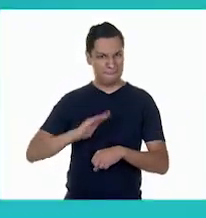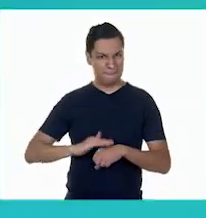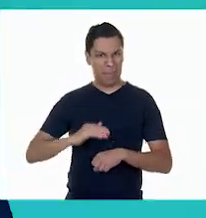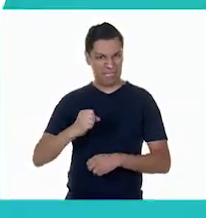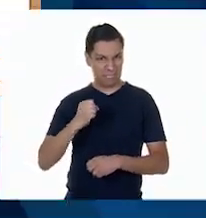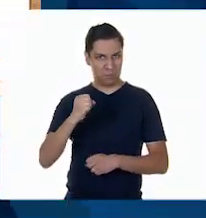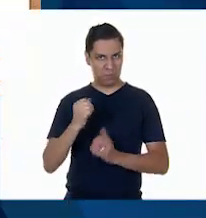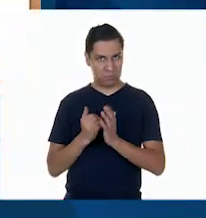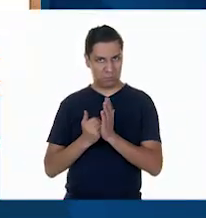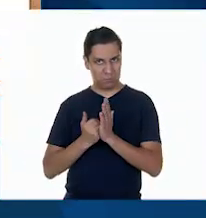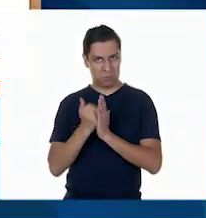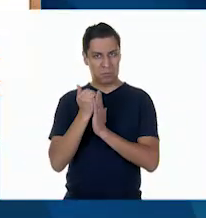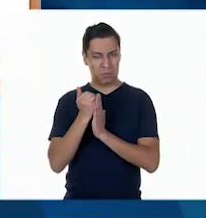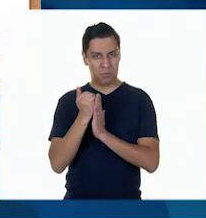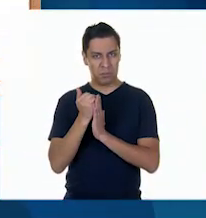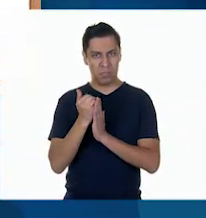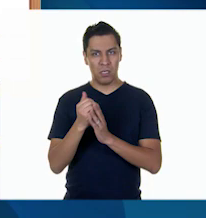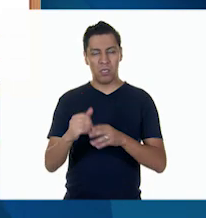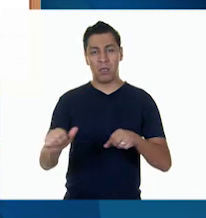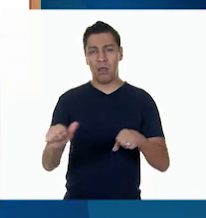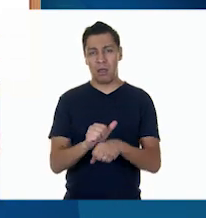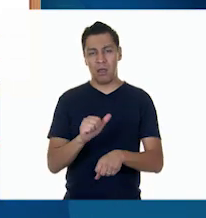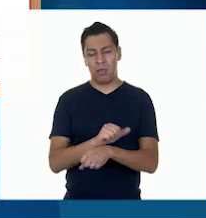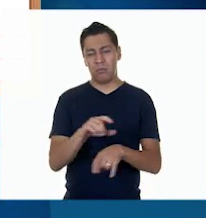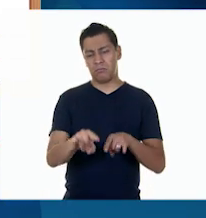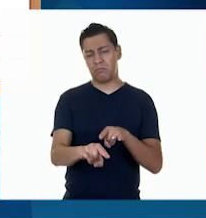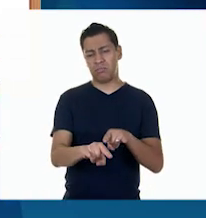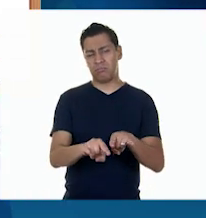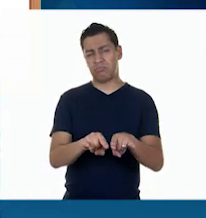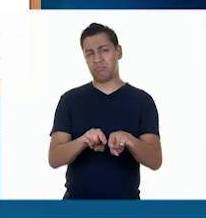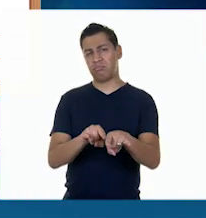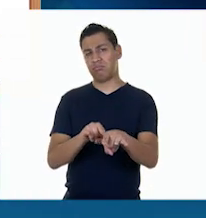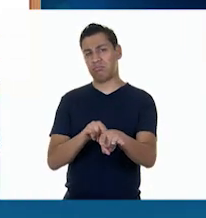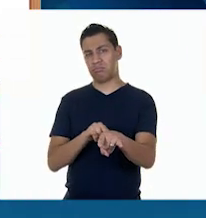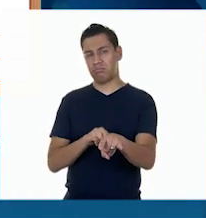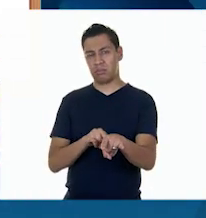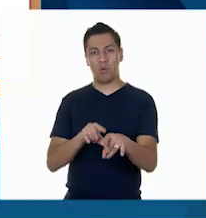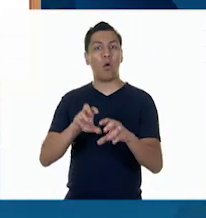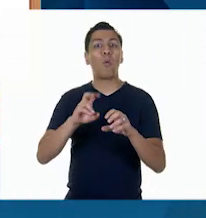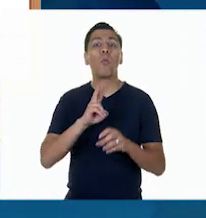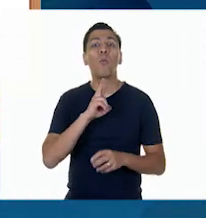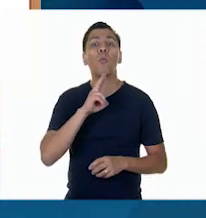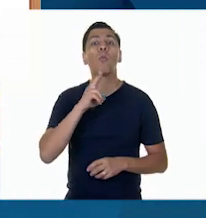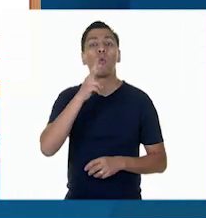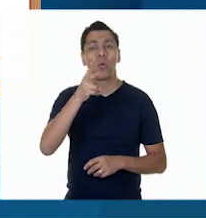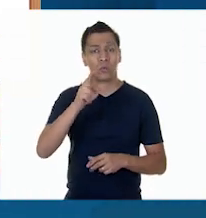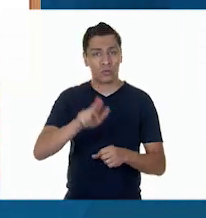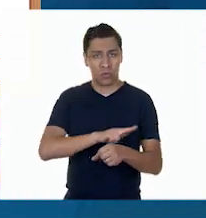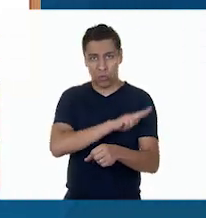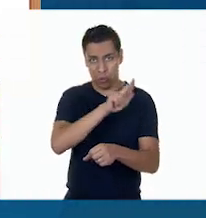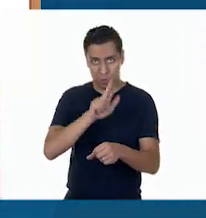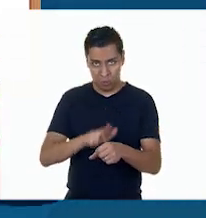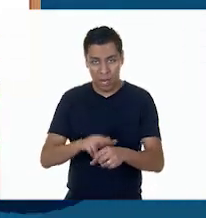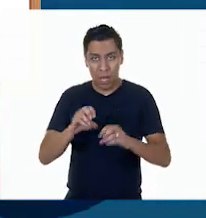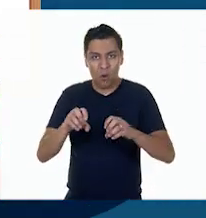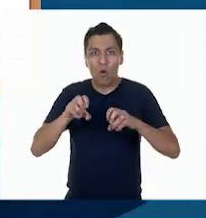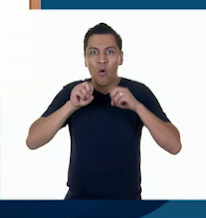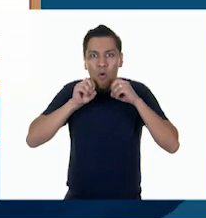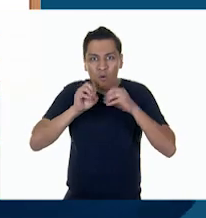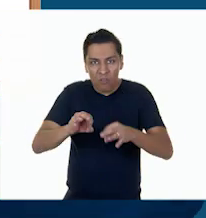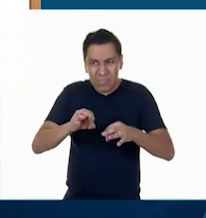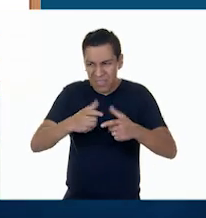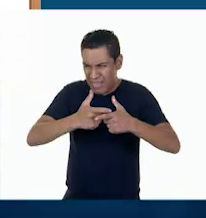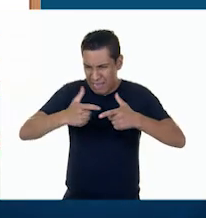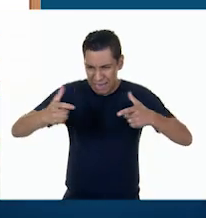decibeles son el tráfico ligero, una conversación normal o el ruido de una oficina grande en horario de